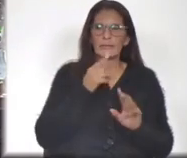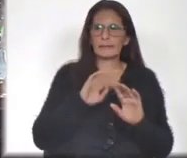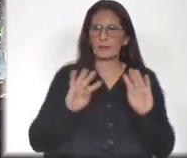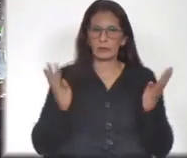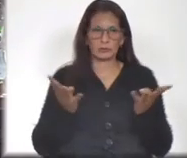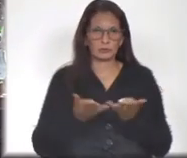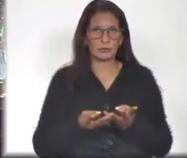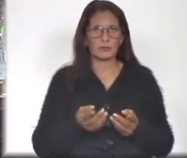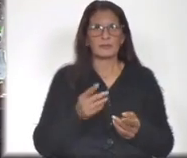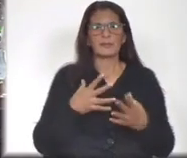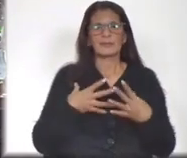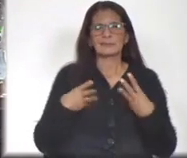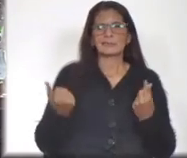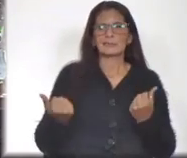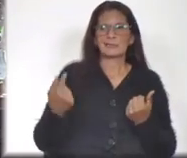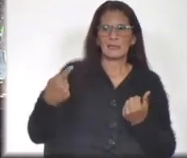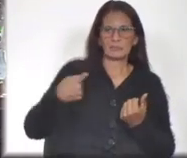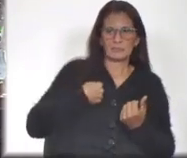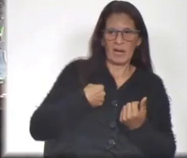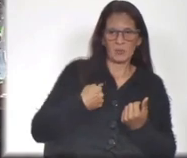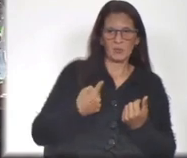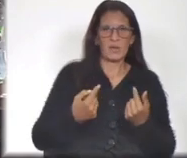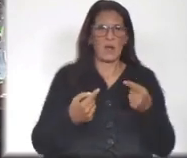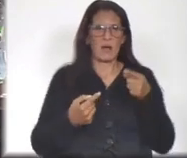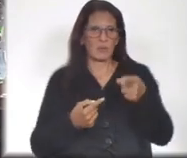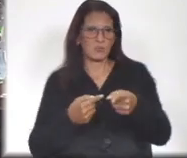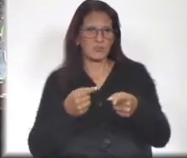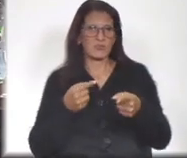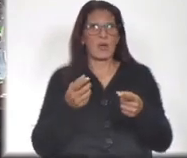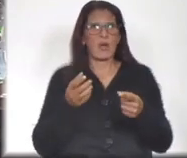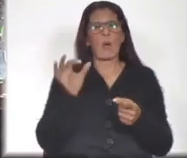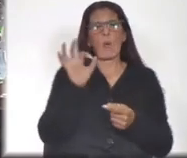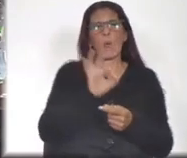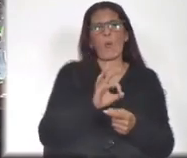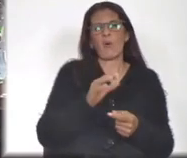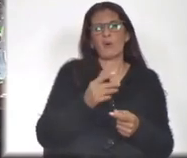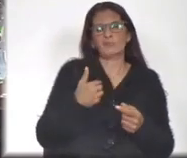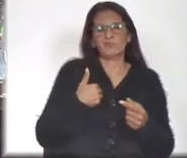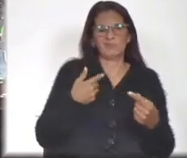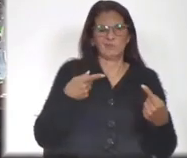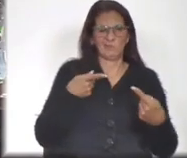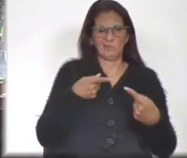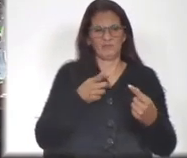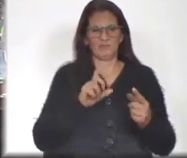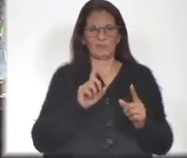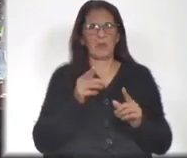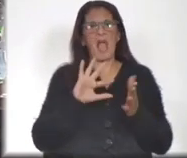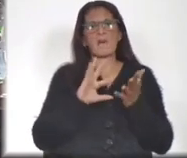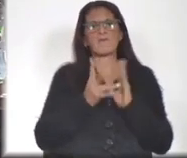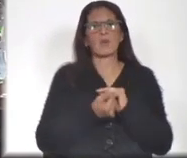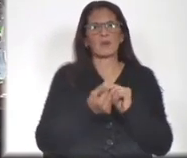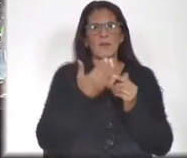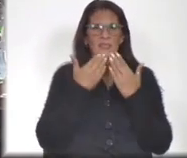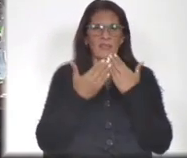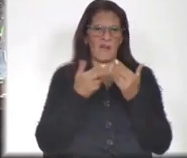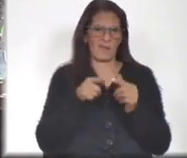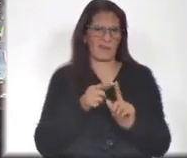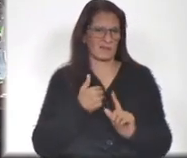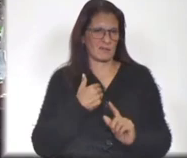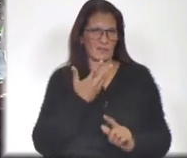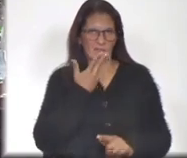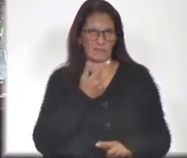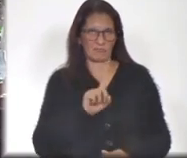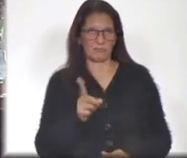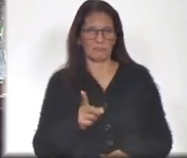política, sintiéndose agraviado o que haya sido algo indignante la forma de dirigirse. Nosotros